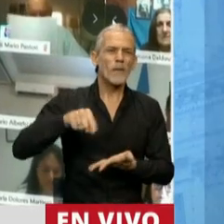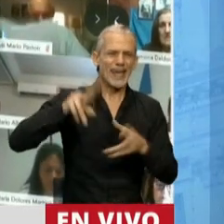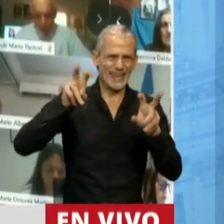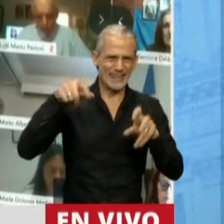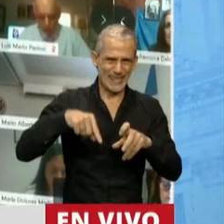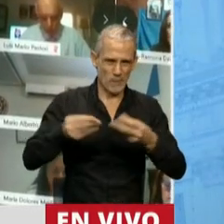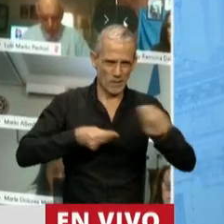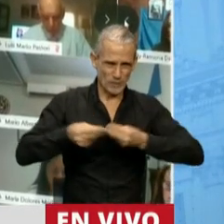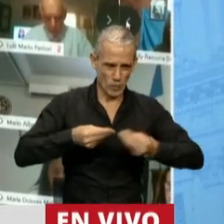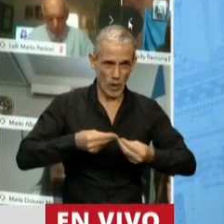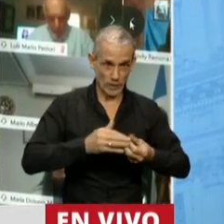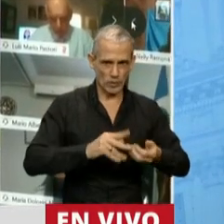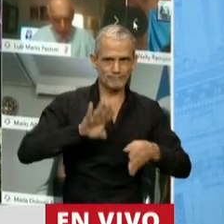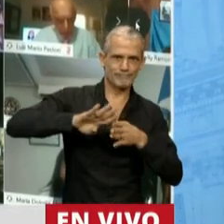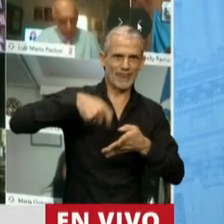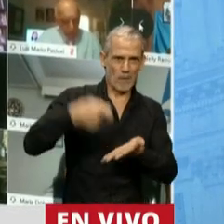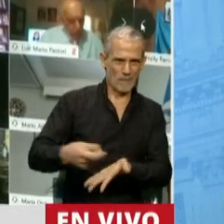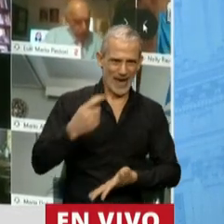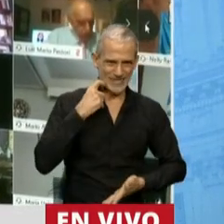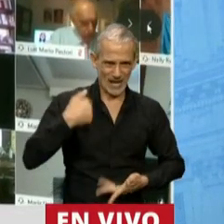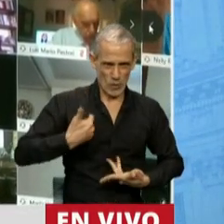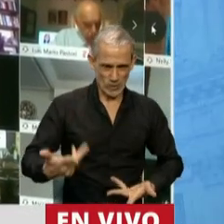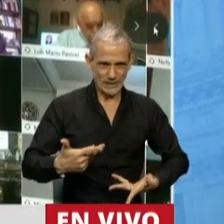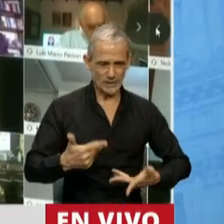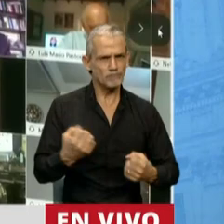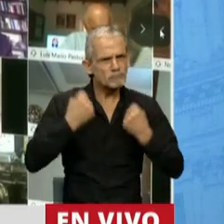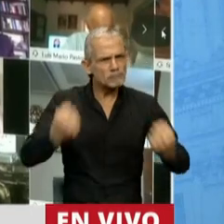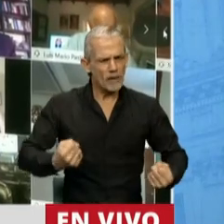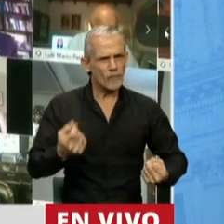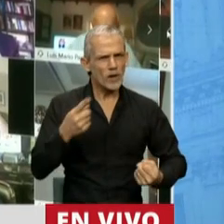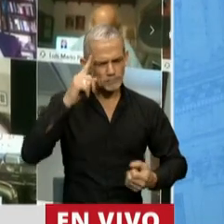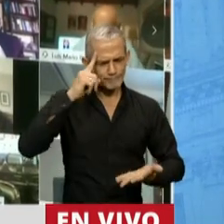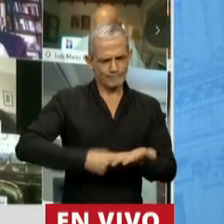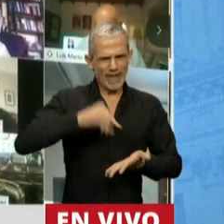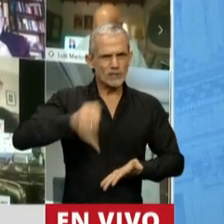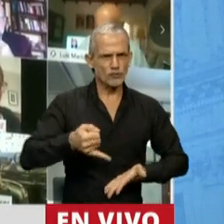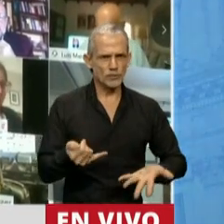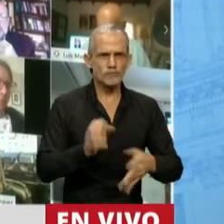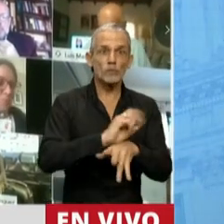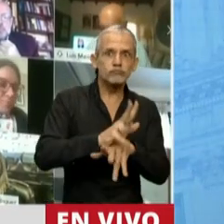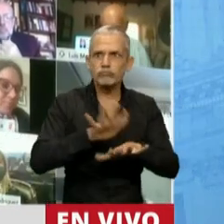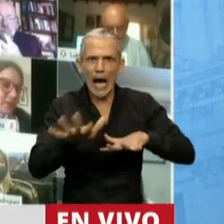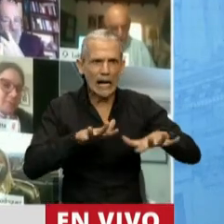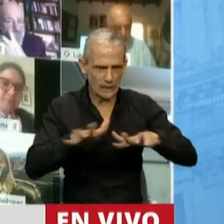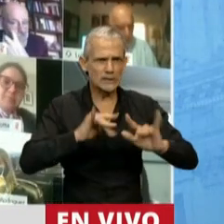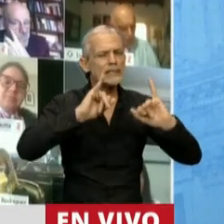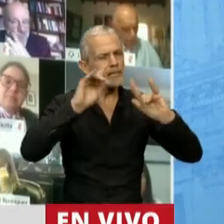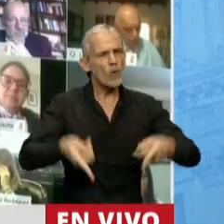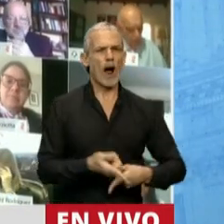tema, por el esfuerzo y valentía de tomar esta decisión en medio de este contexto tan